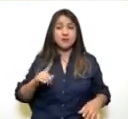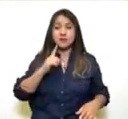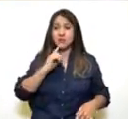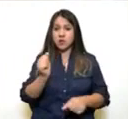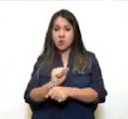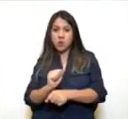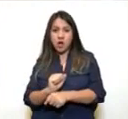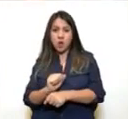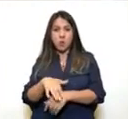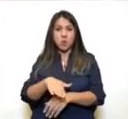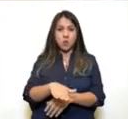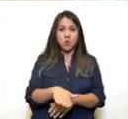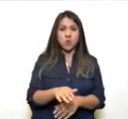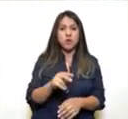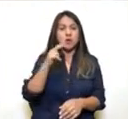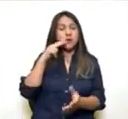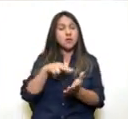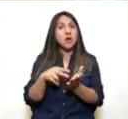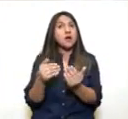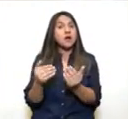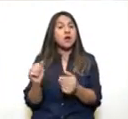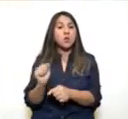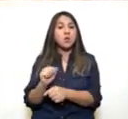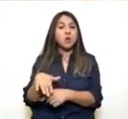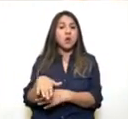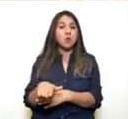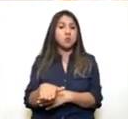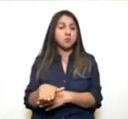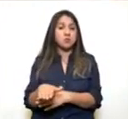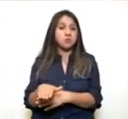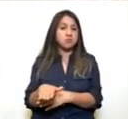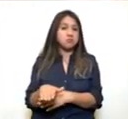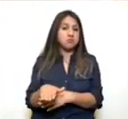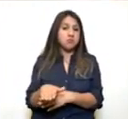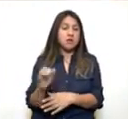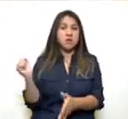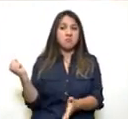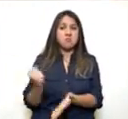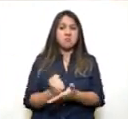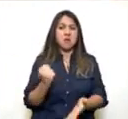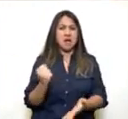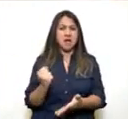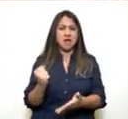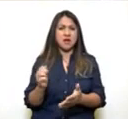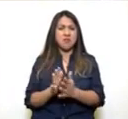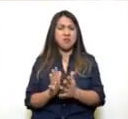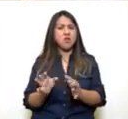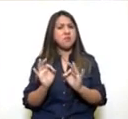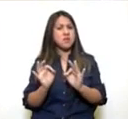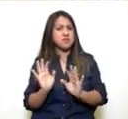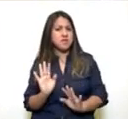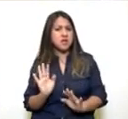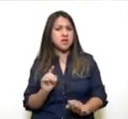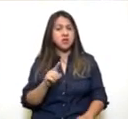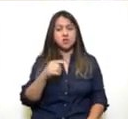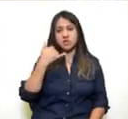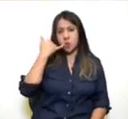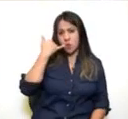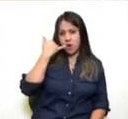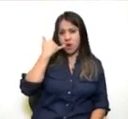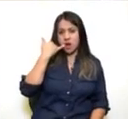auto anhelar un auto d una marca muy especial un celular